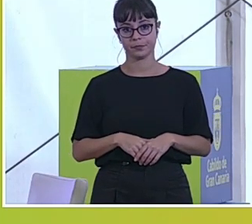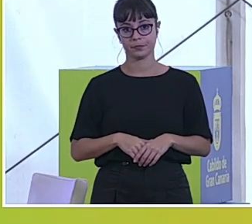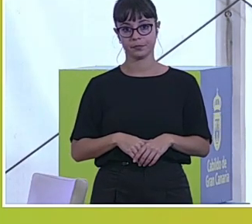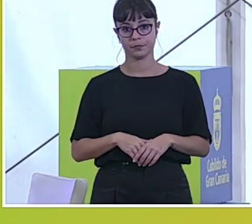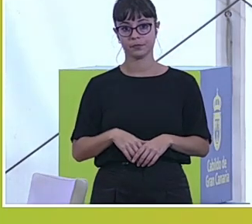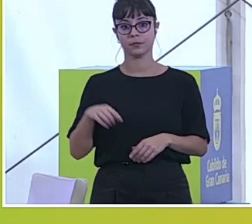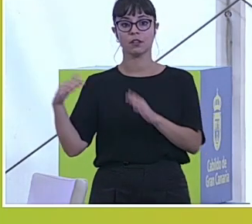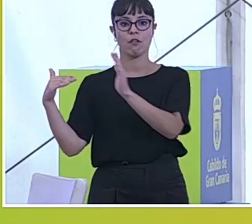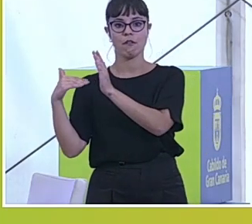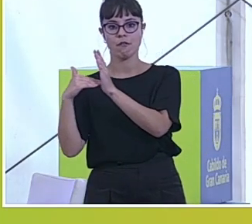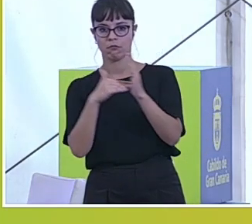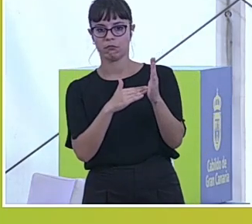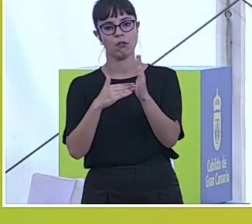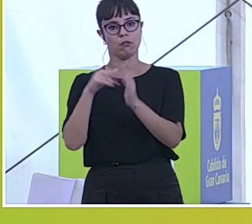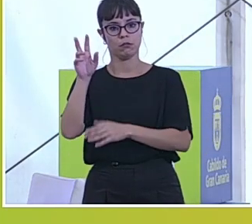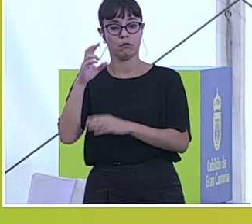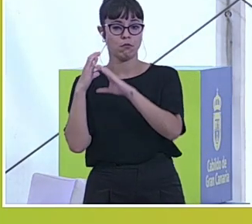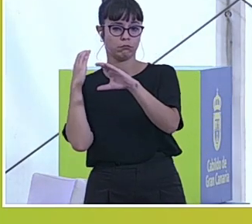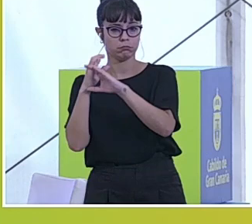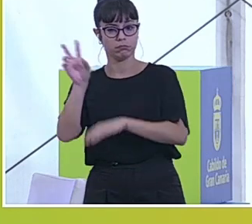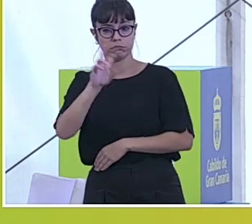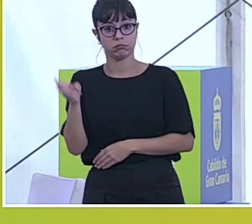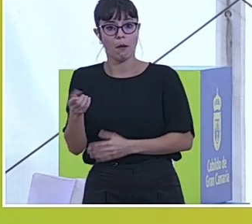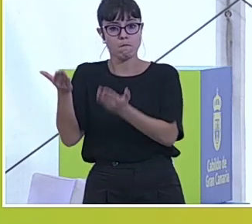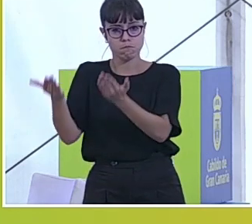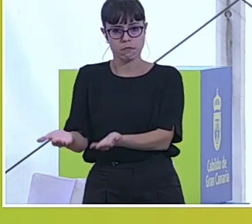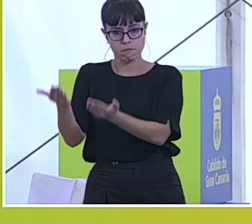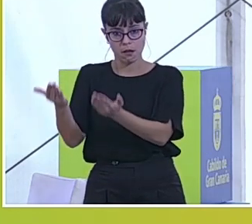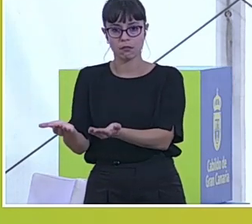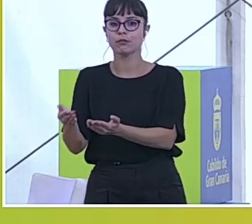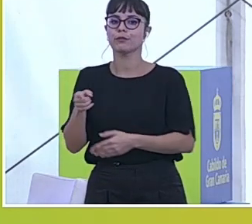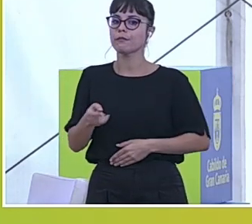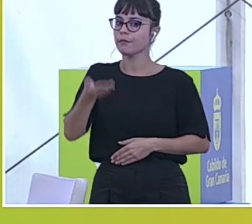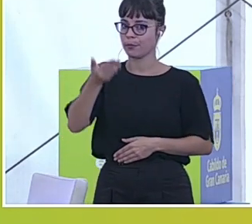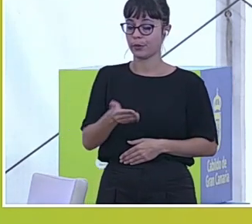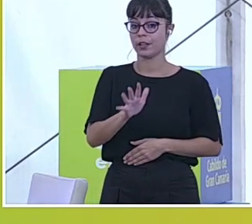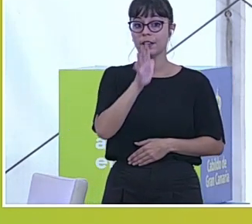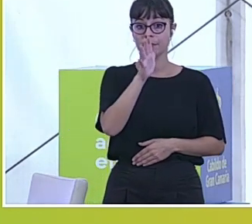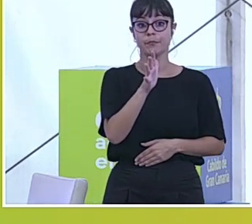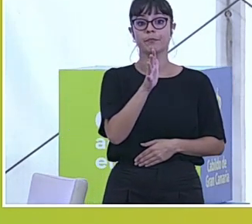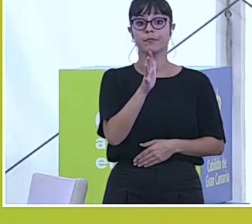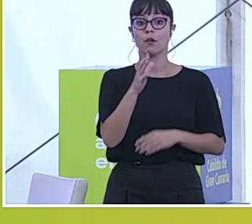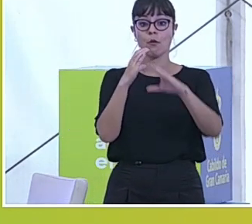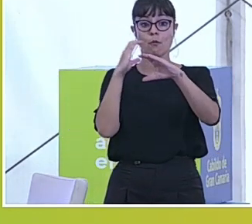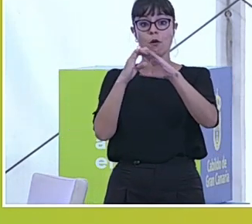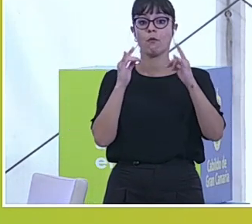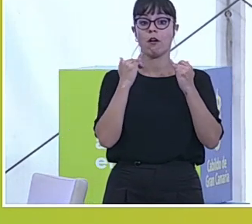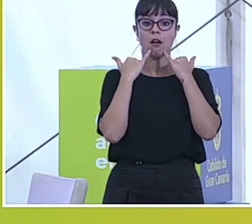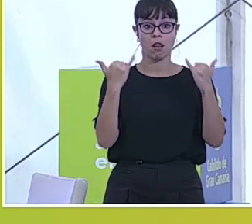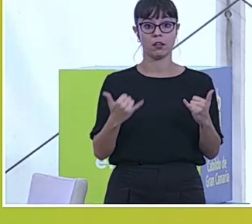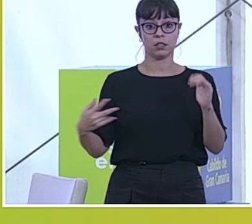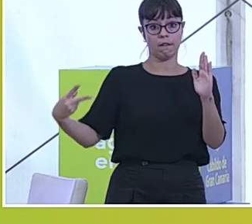transporte pesado por carretera. Fundamentalmente por esto. Si queremos cargar una guagua eléctrica, un autobús